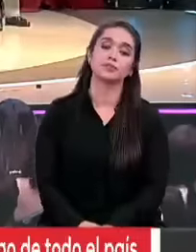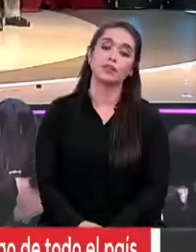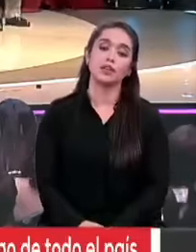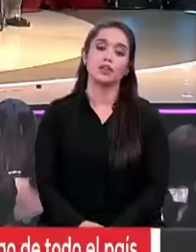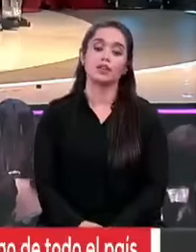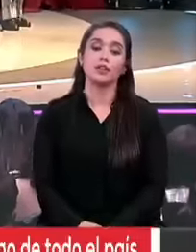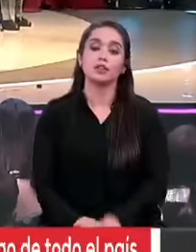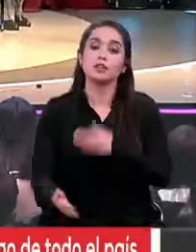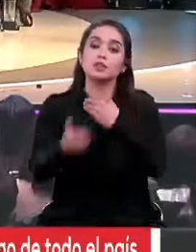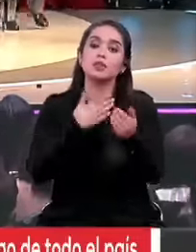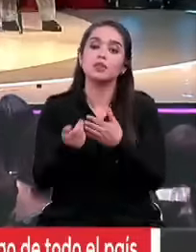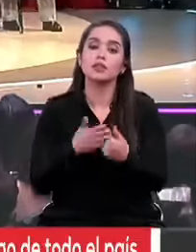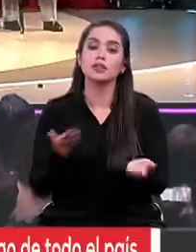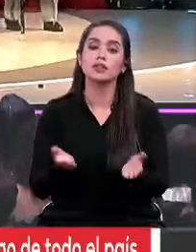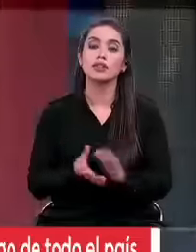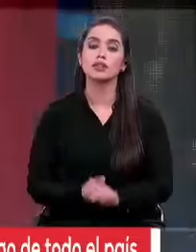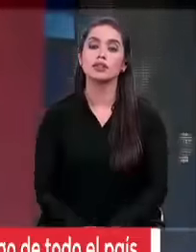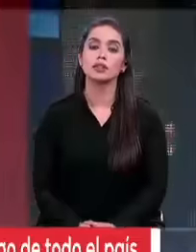¿A dónde está?